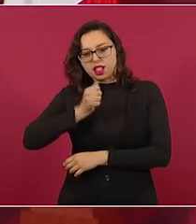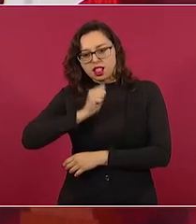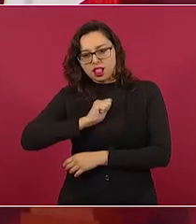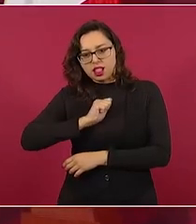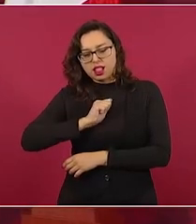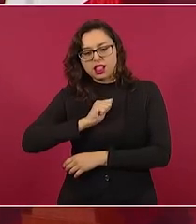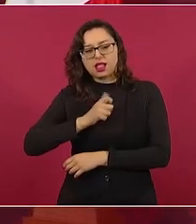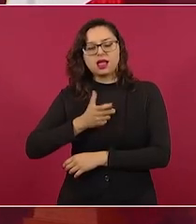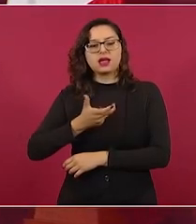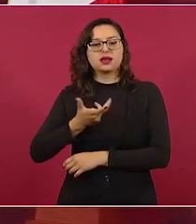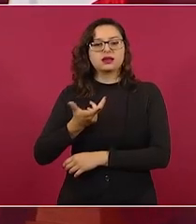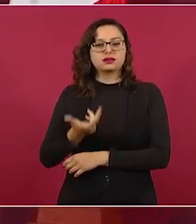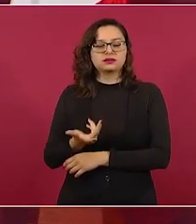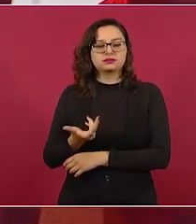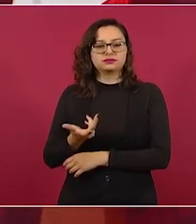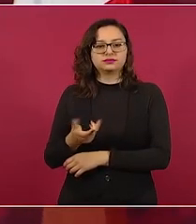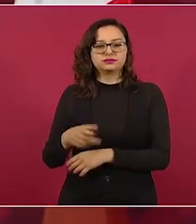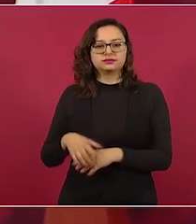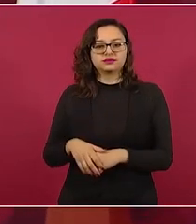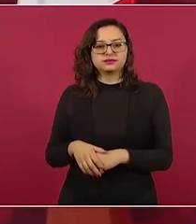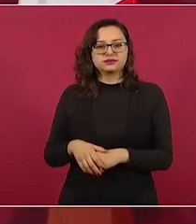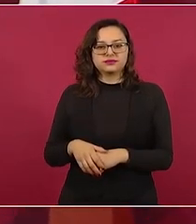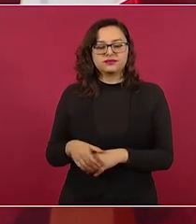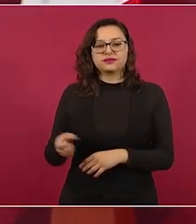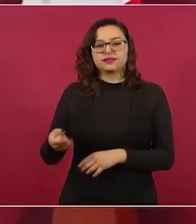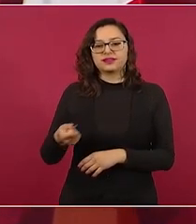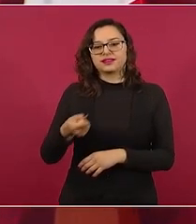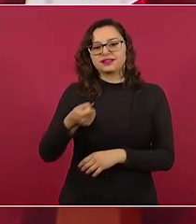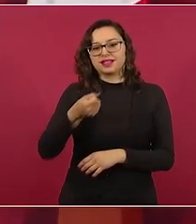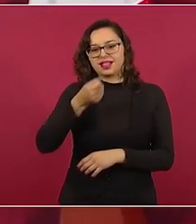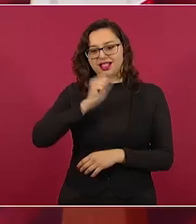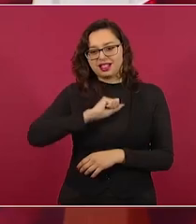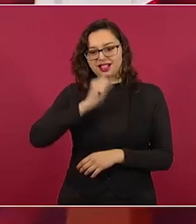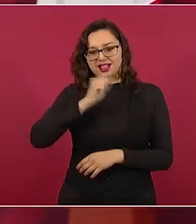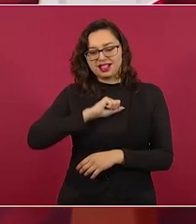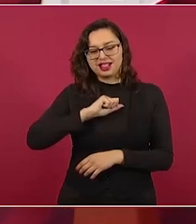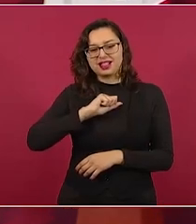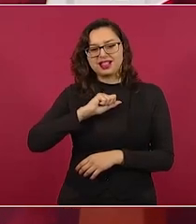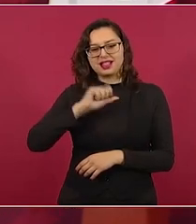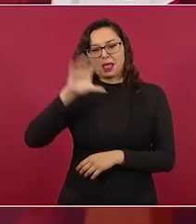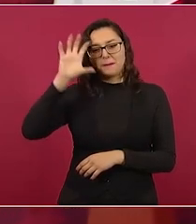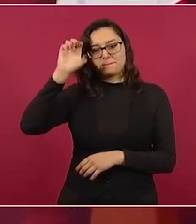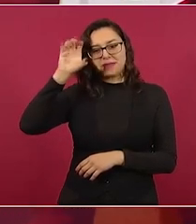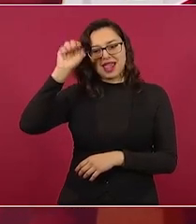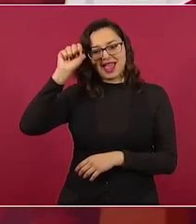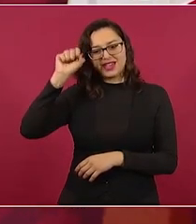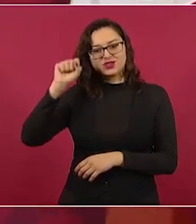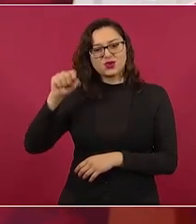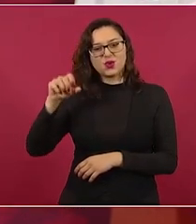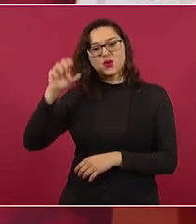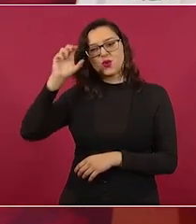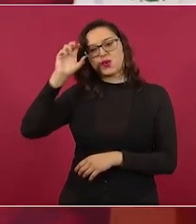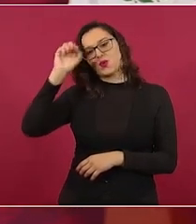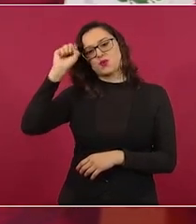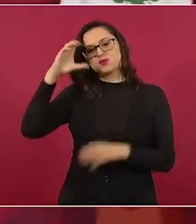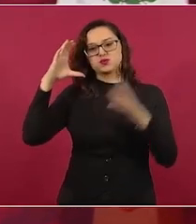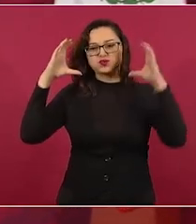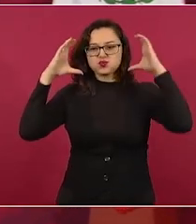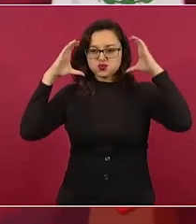alguien me dijo que eran las paletas payaso. Ya estoy yo